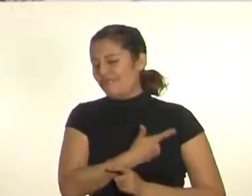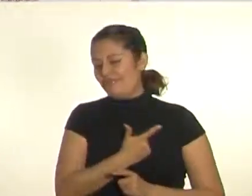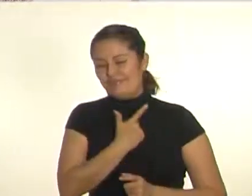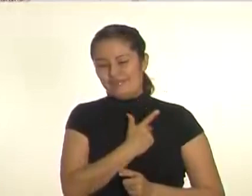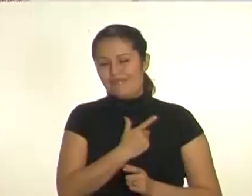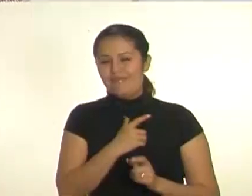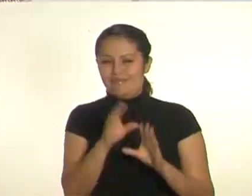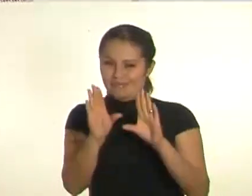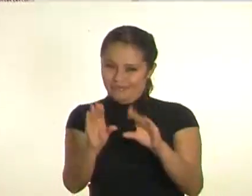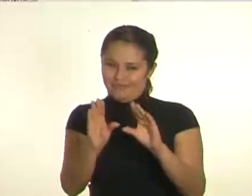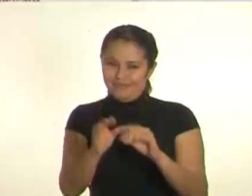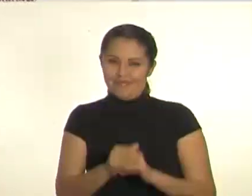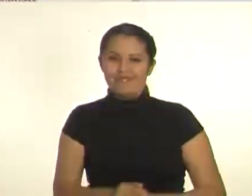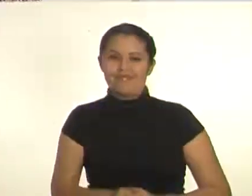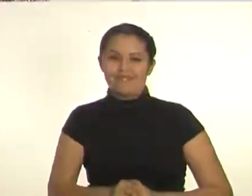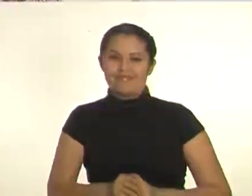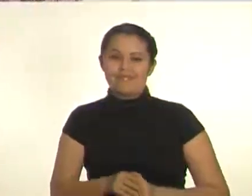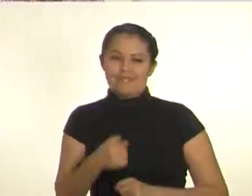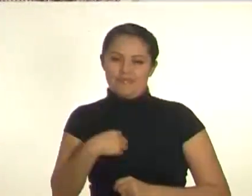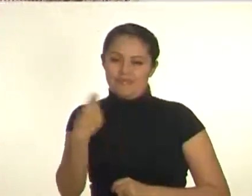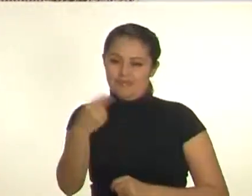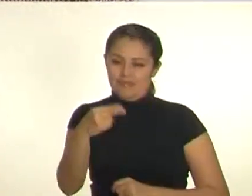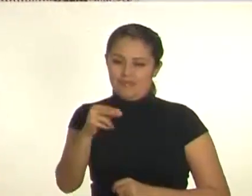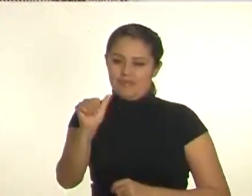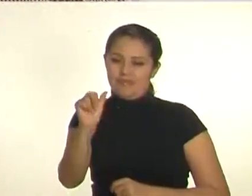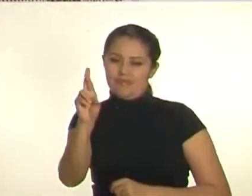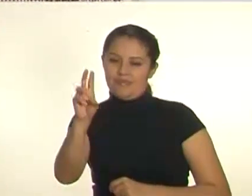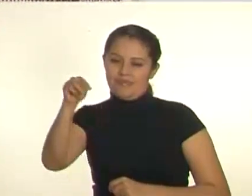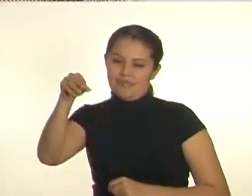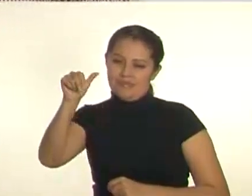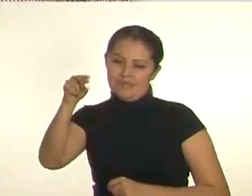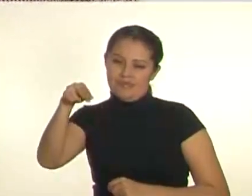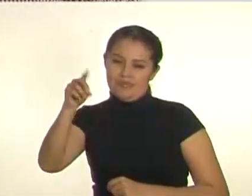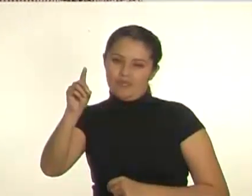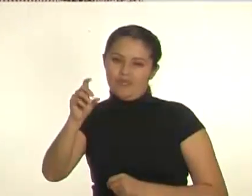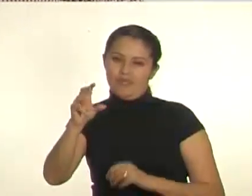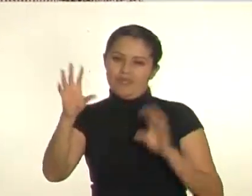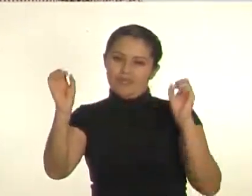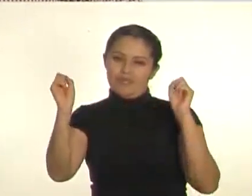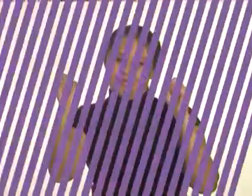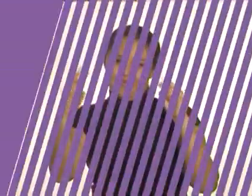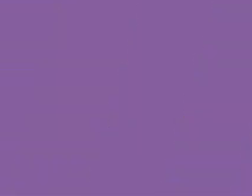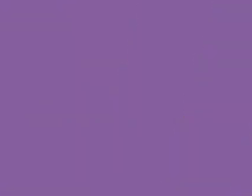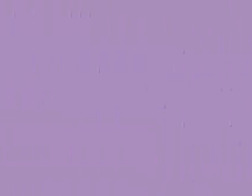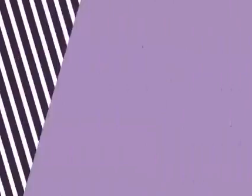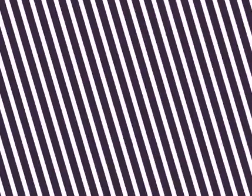estar con ustedes nuevamente. Mi nombre es Armando Mendoza. Adiós.